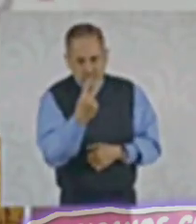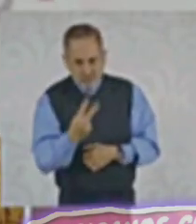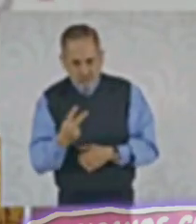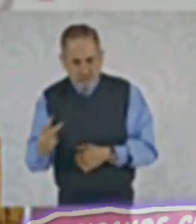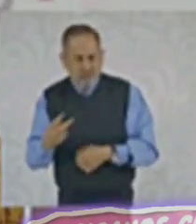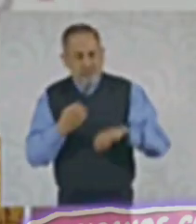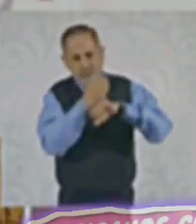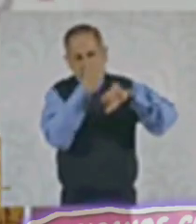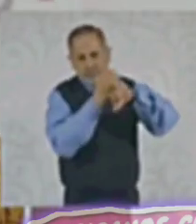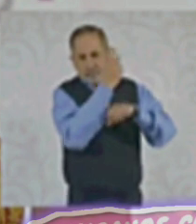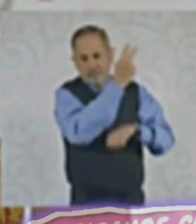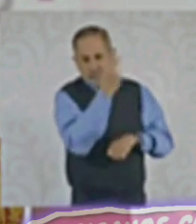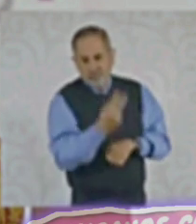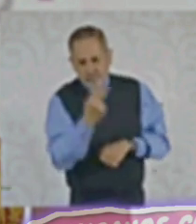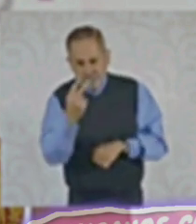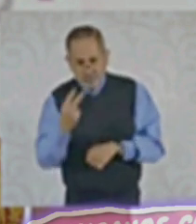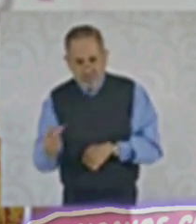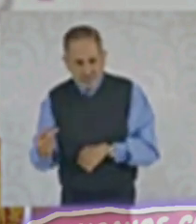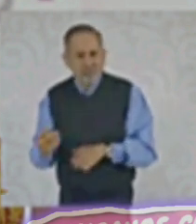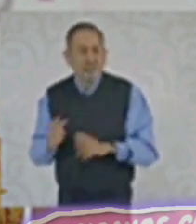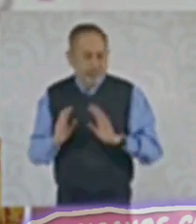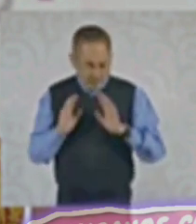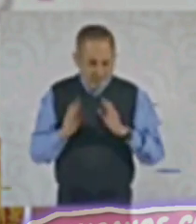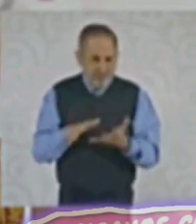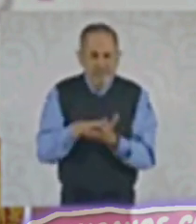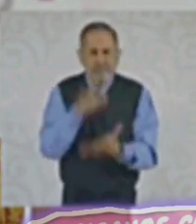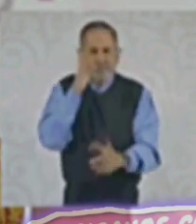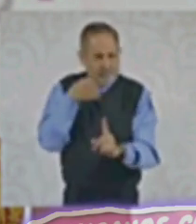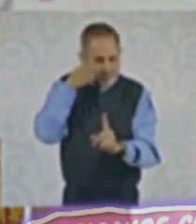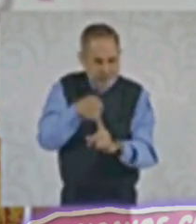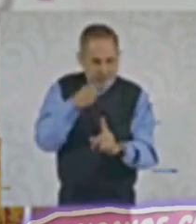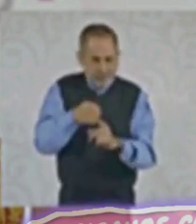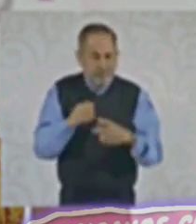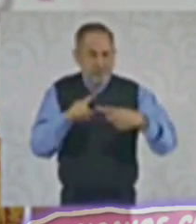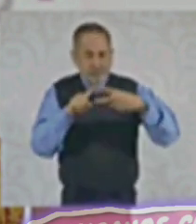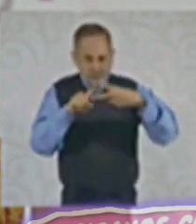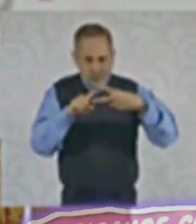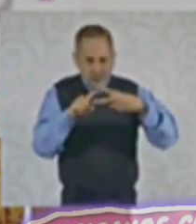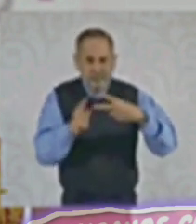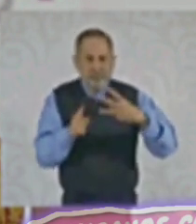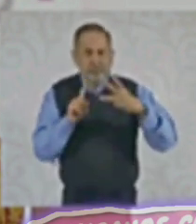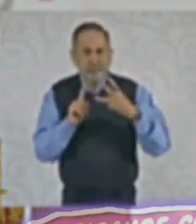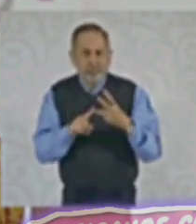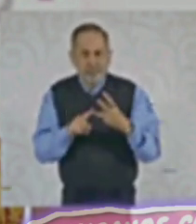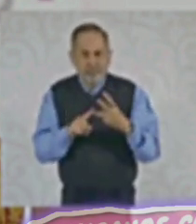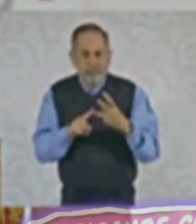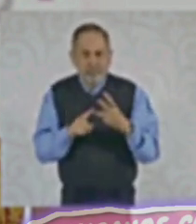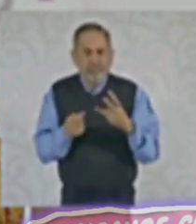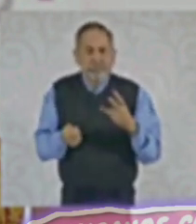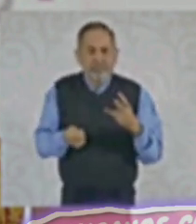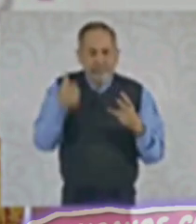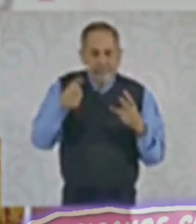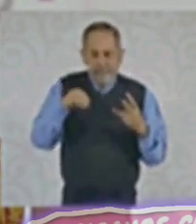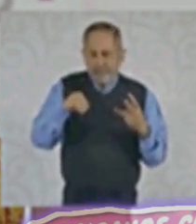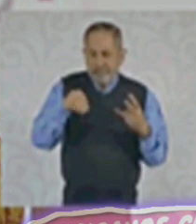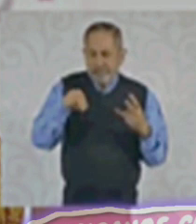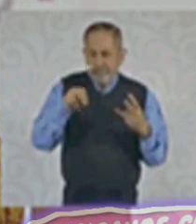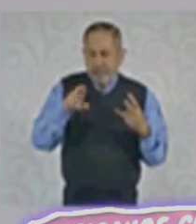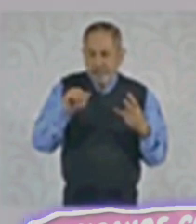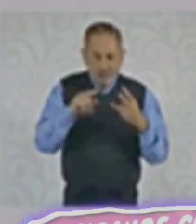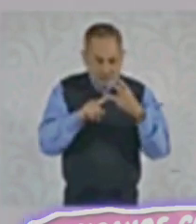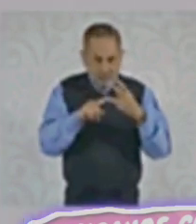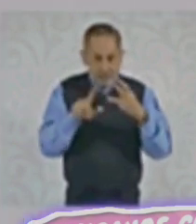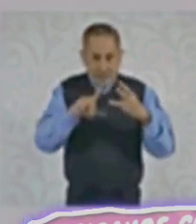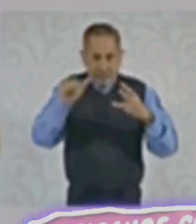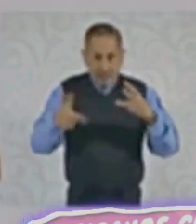senadores que se eligen, que tienen la mayoría, y un tercero que es la primera minoría. Y después hay una